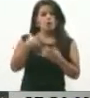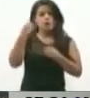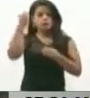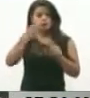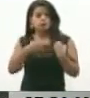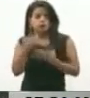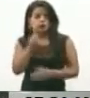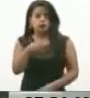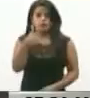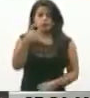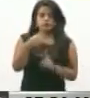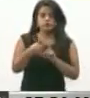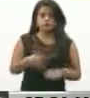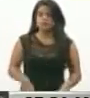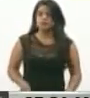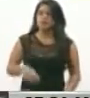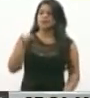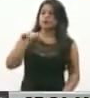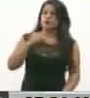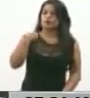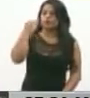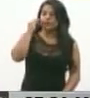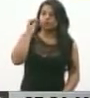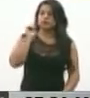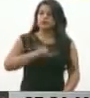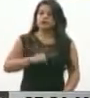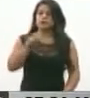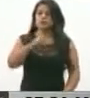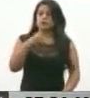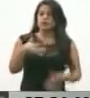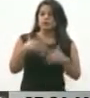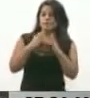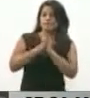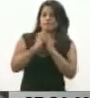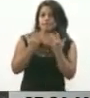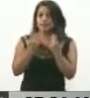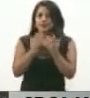implementó? Bueno, yo creo que precisamente lo que hay es una gran expectativa, ¿no? Todavía no